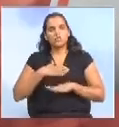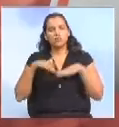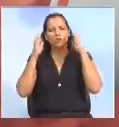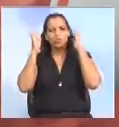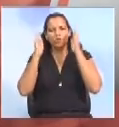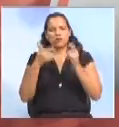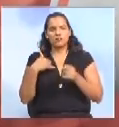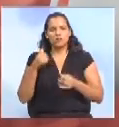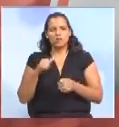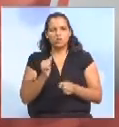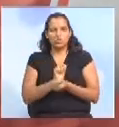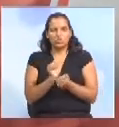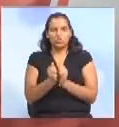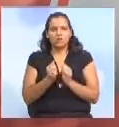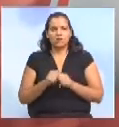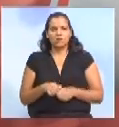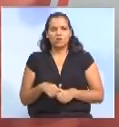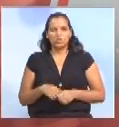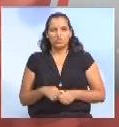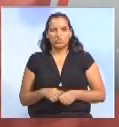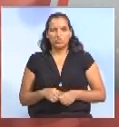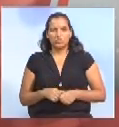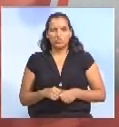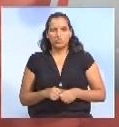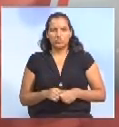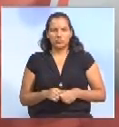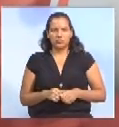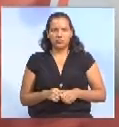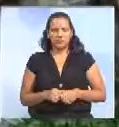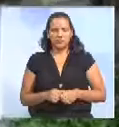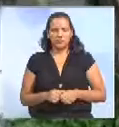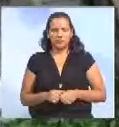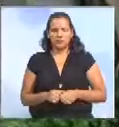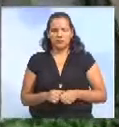esta problemática porque están siendo perjudicados.